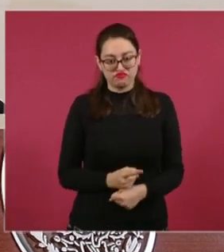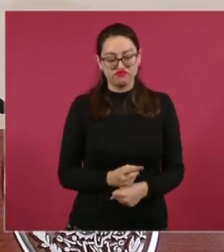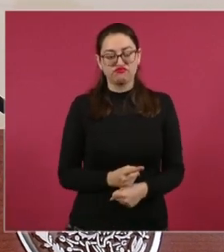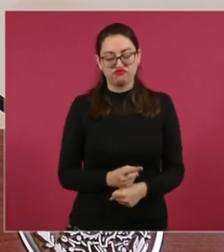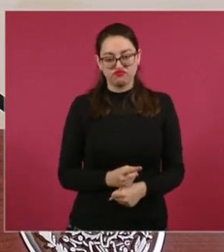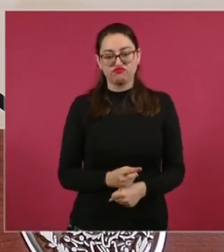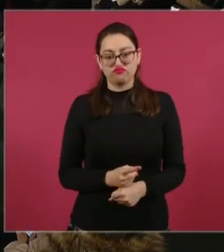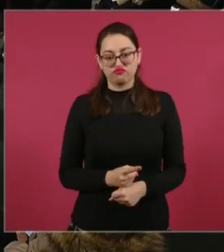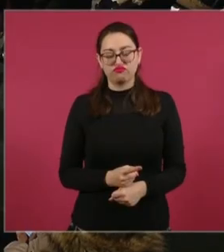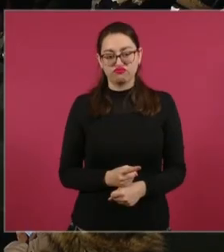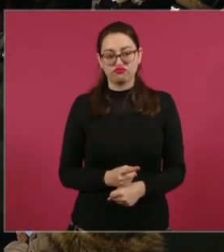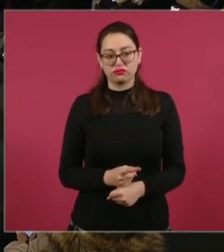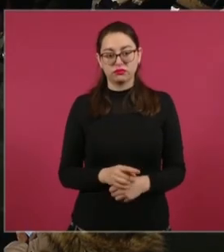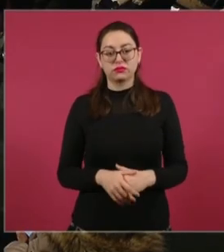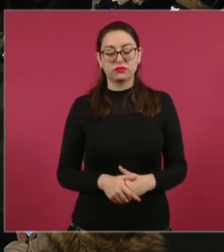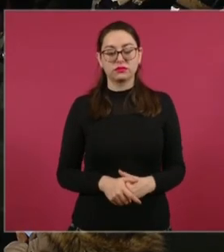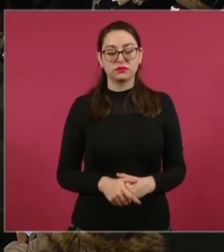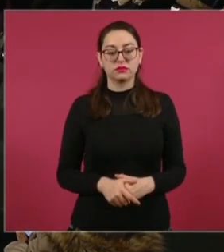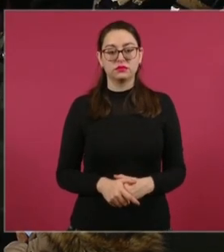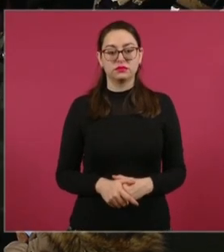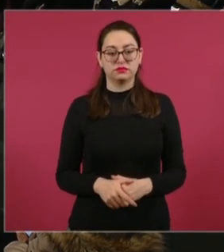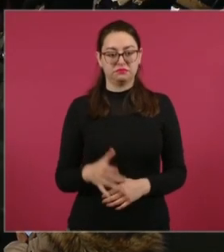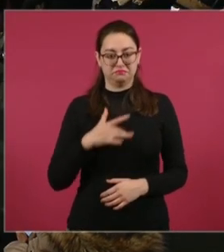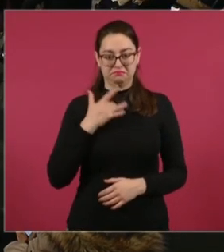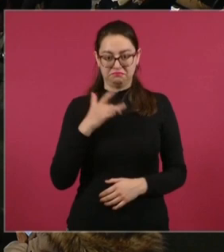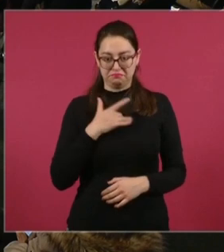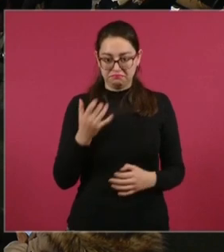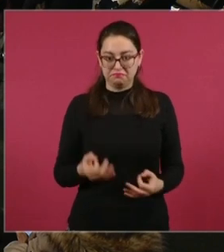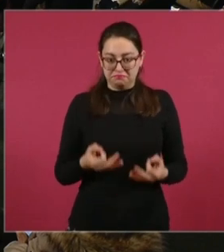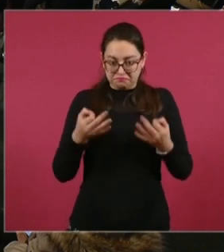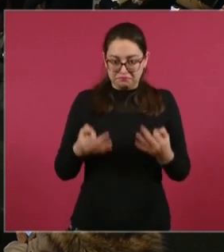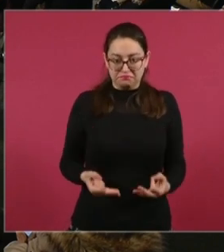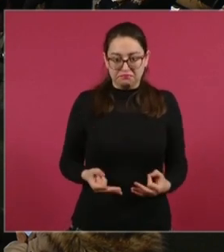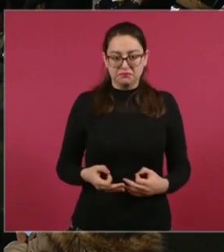de buenos sentimientos. Entonces,